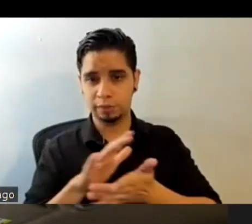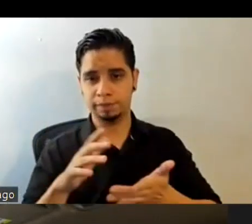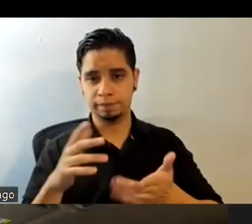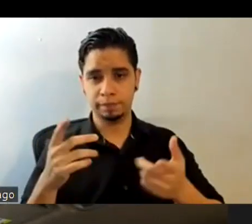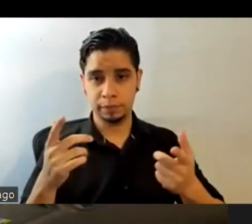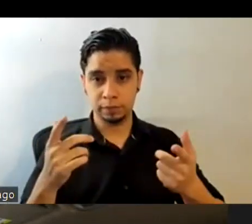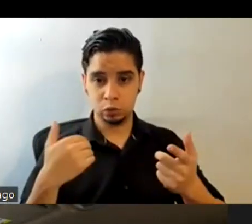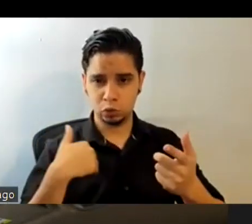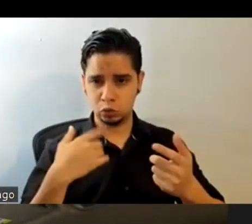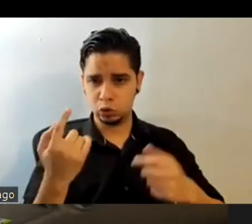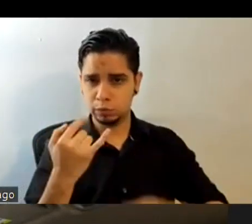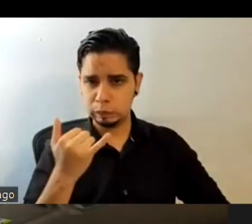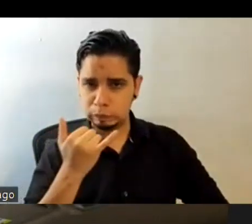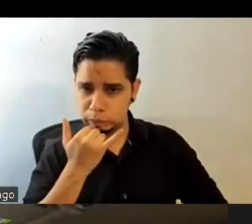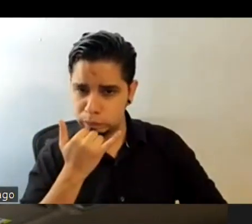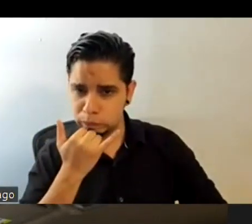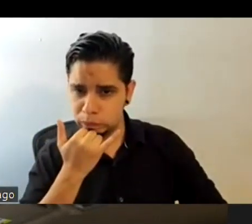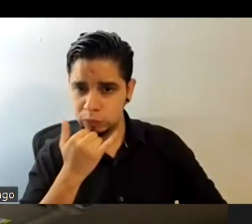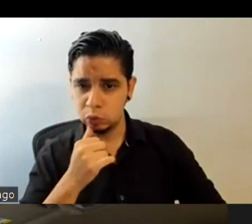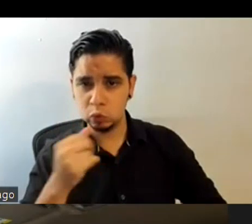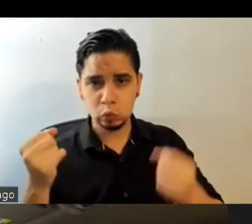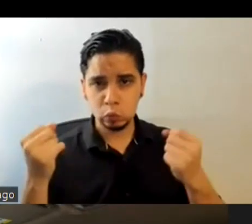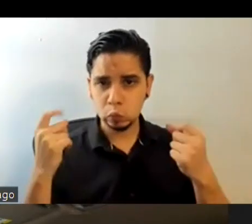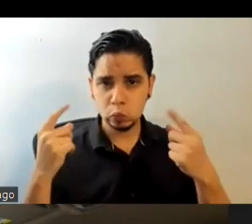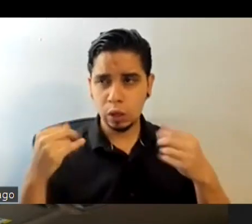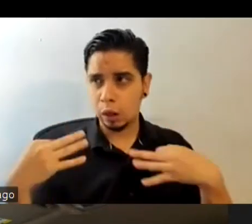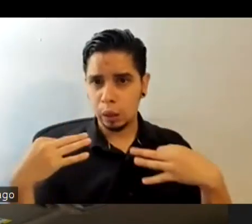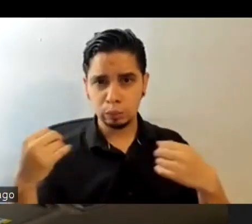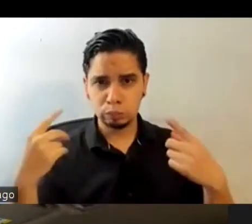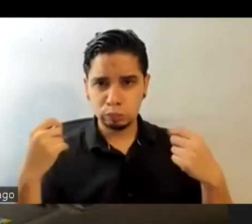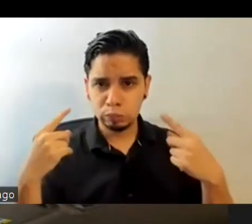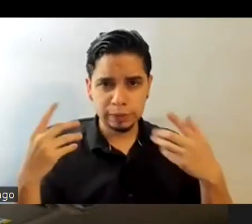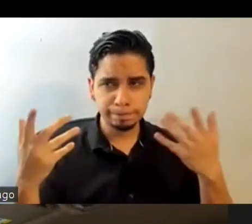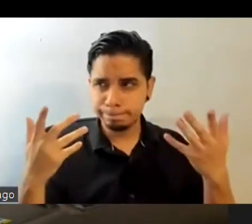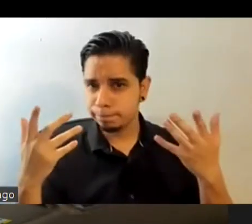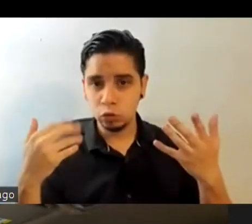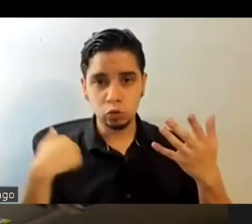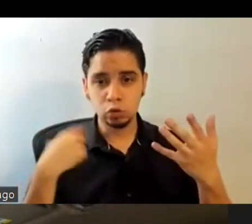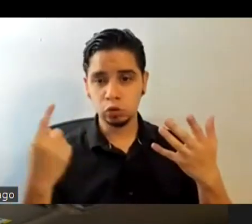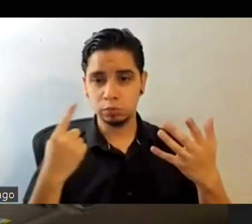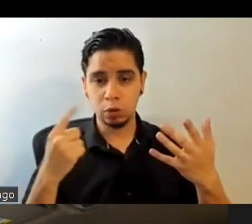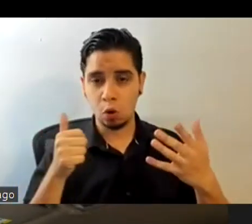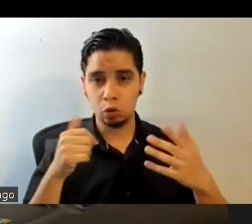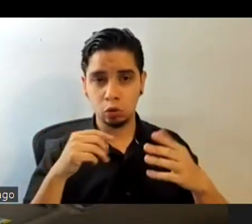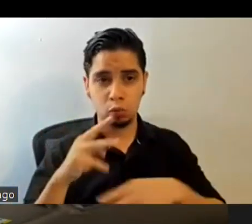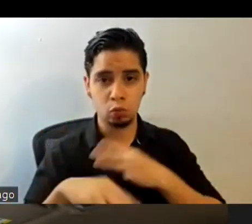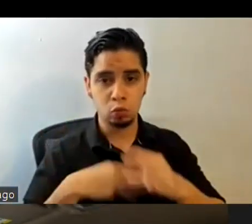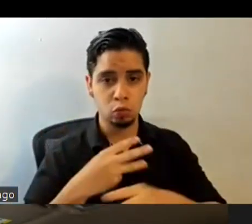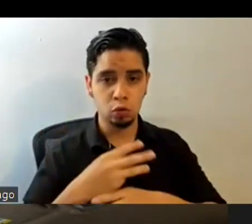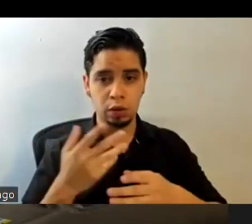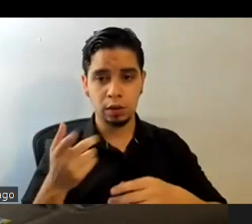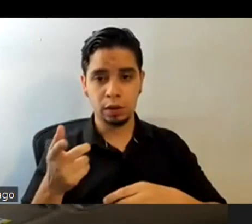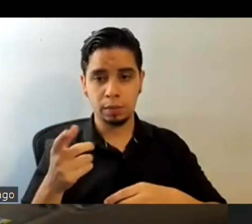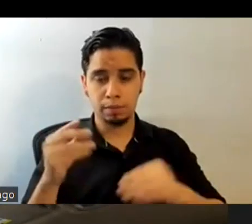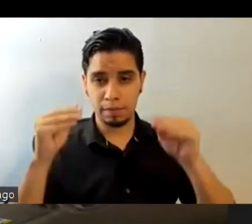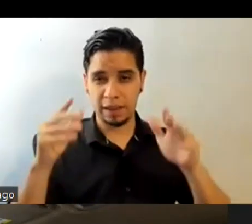malas notas. Mis notas yo no entendía lo que me explicaban nunca. Yo como que estaba en otro mundo, en otra dimensión. Y la maestra